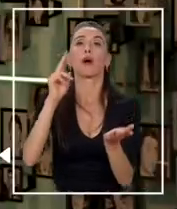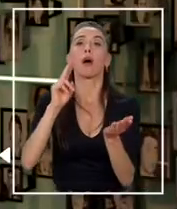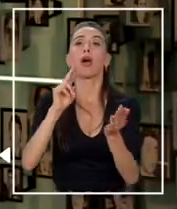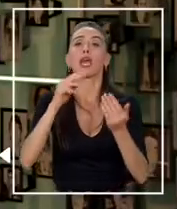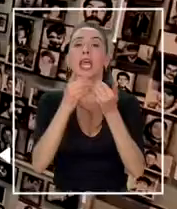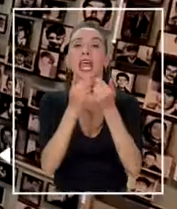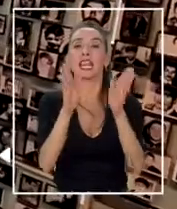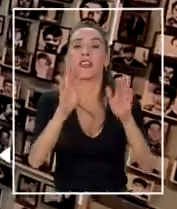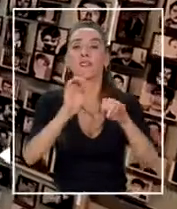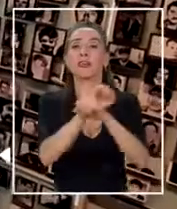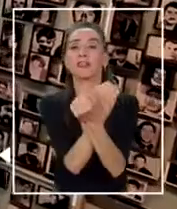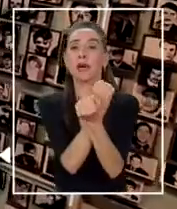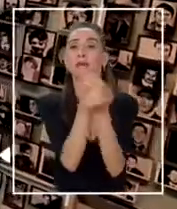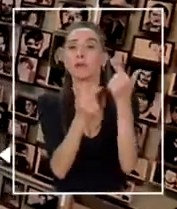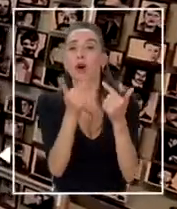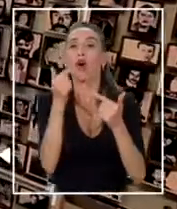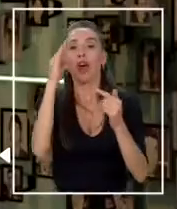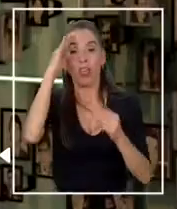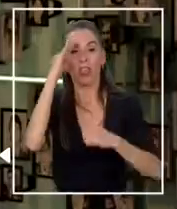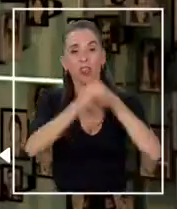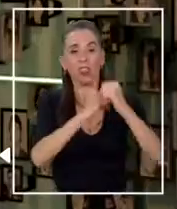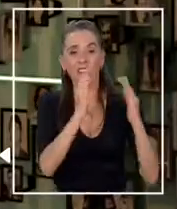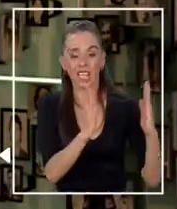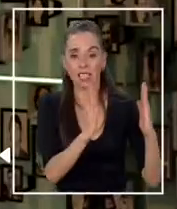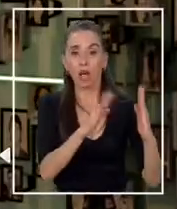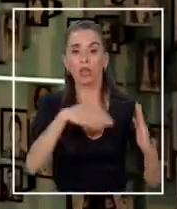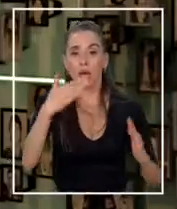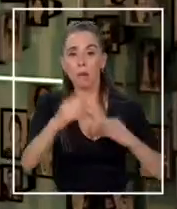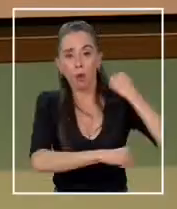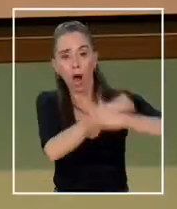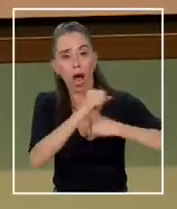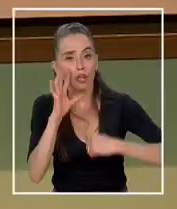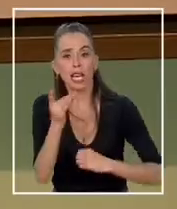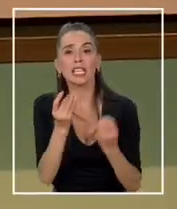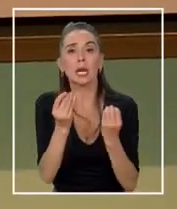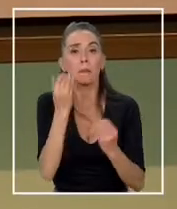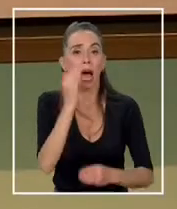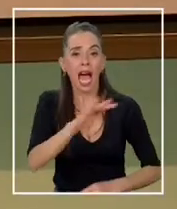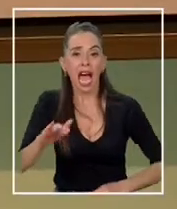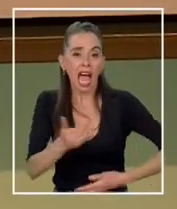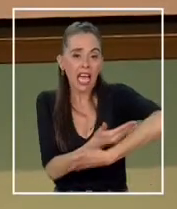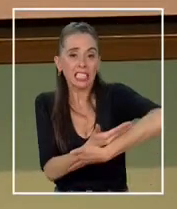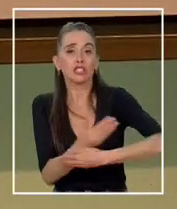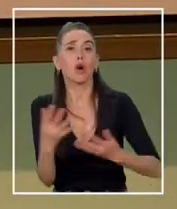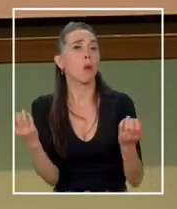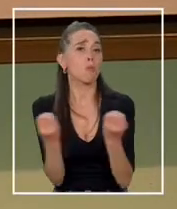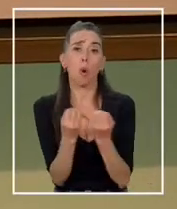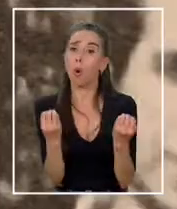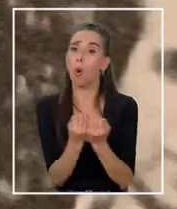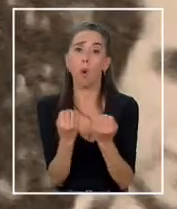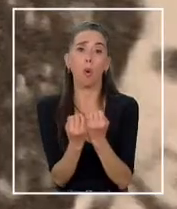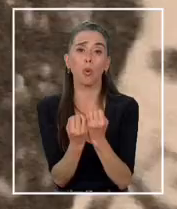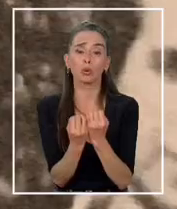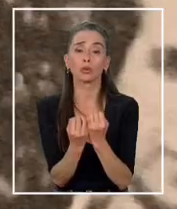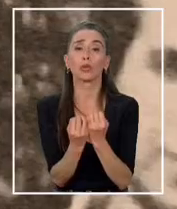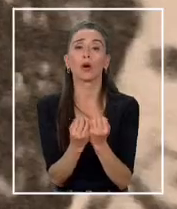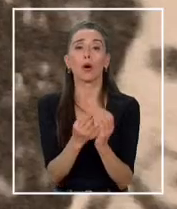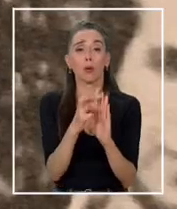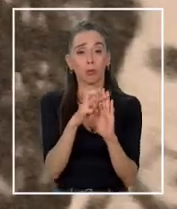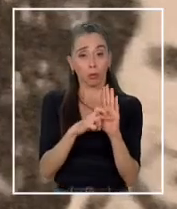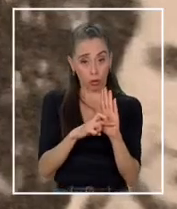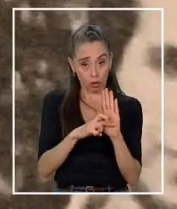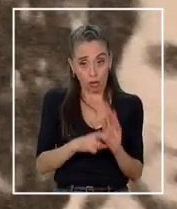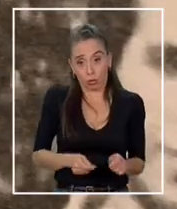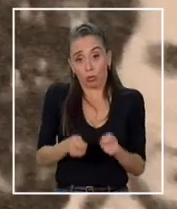dictadura. Y ahí con el tiempo nos dimos cuenta, bueno, ¿y qué pasa con nuestros niños, que son muchos? Presentamos un